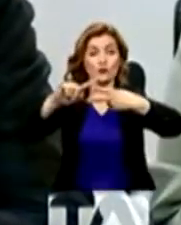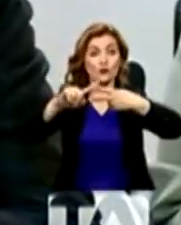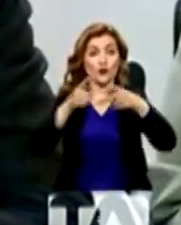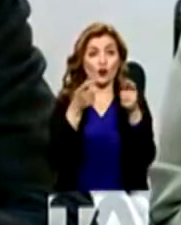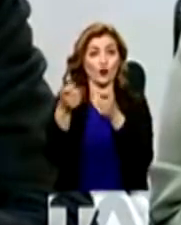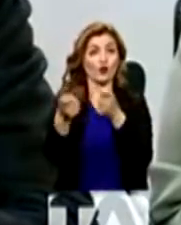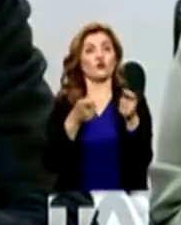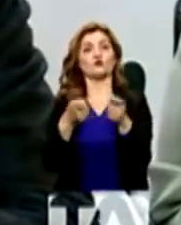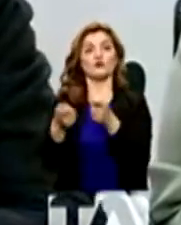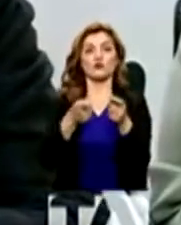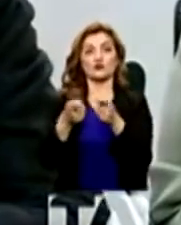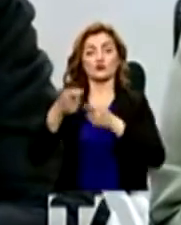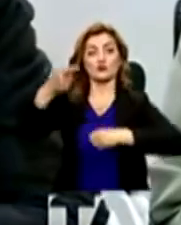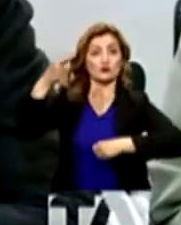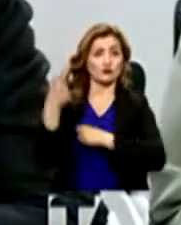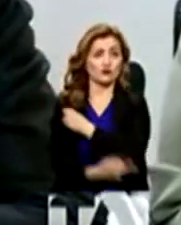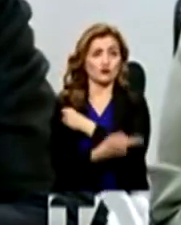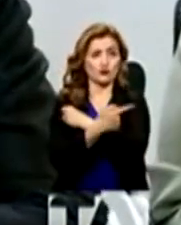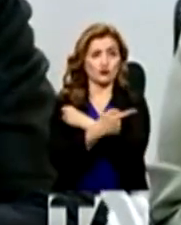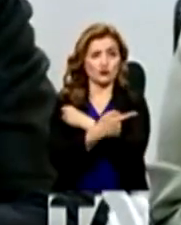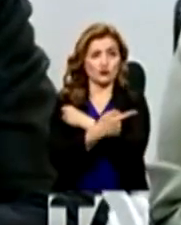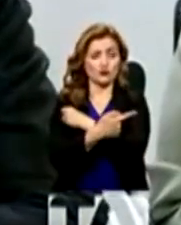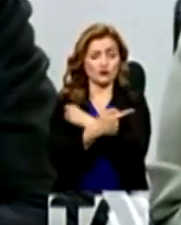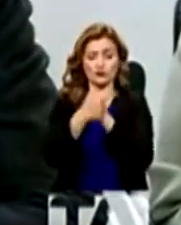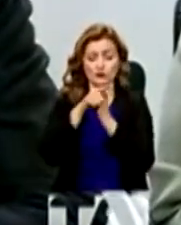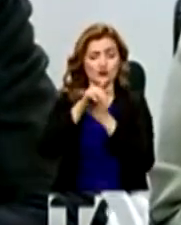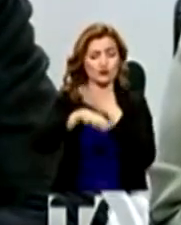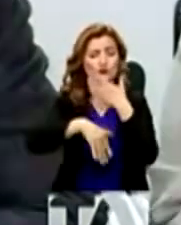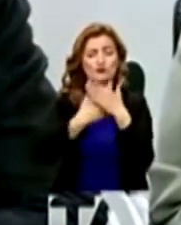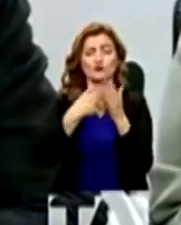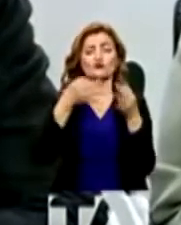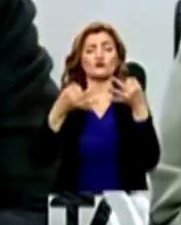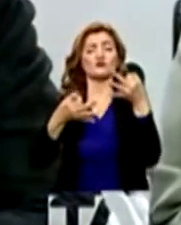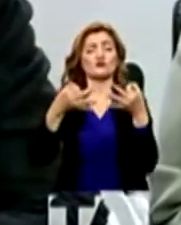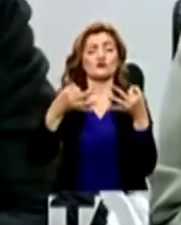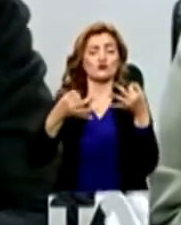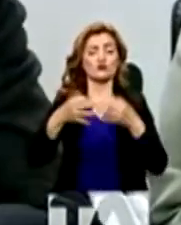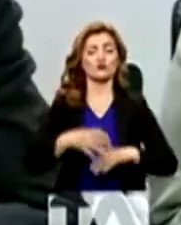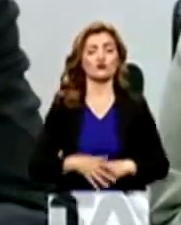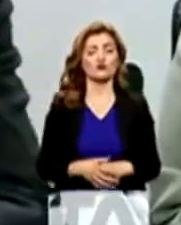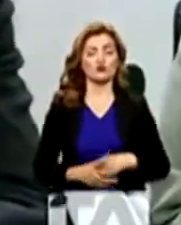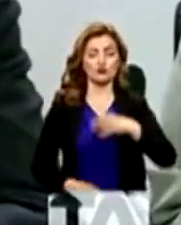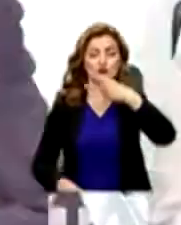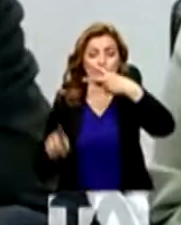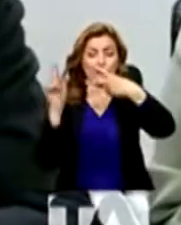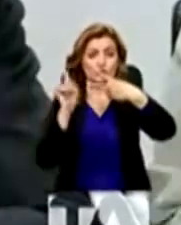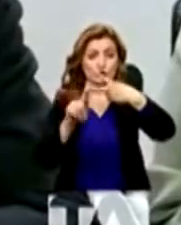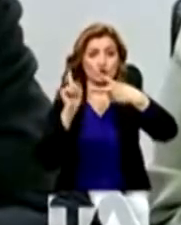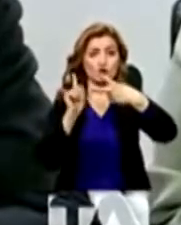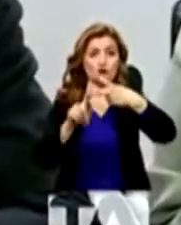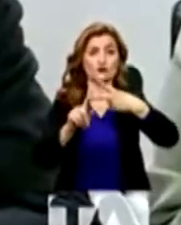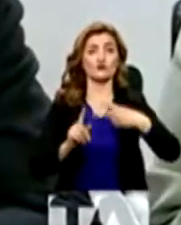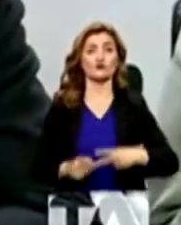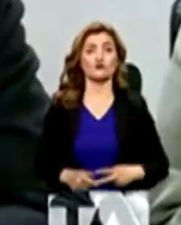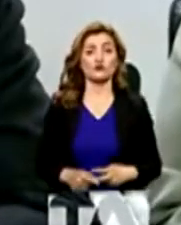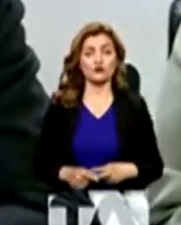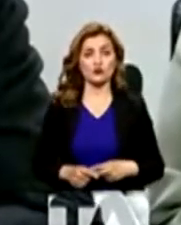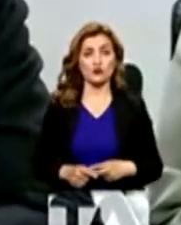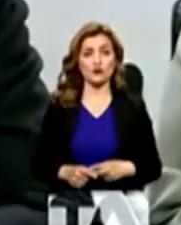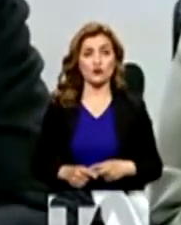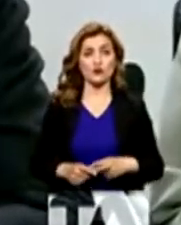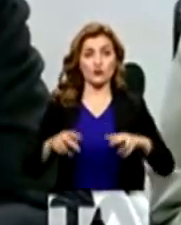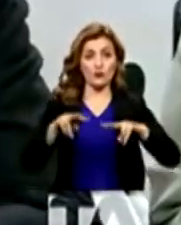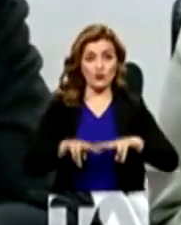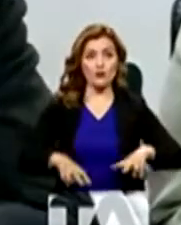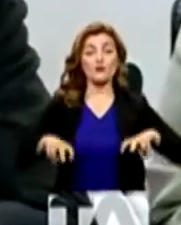y las medidas disciplinarias en el sistema judicial, y de otro, la acción e